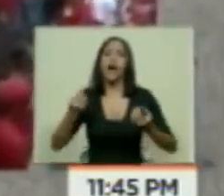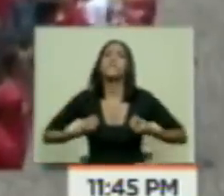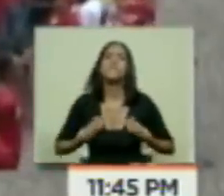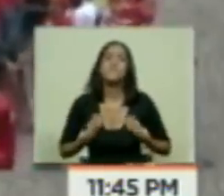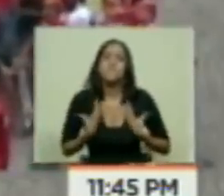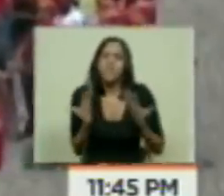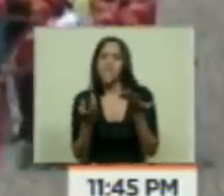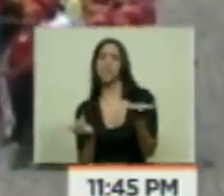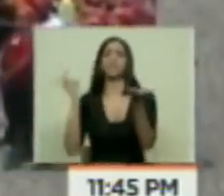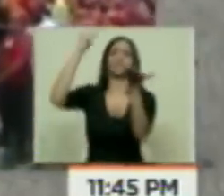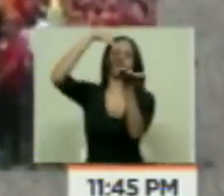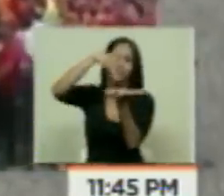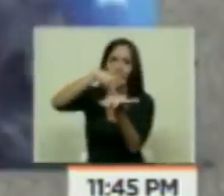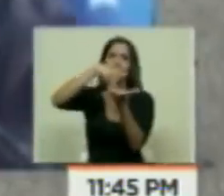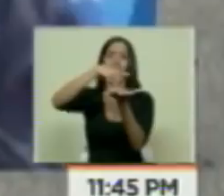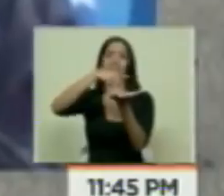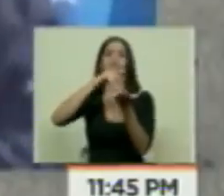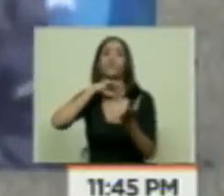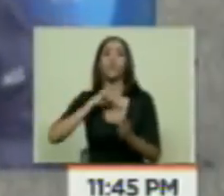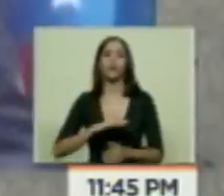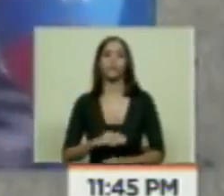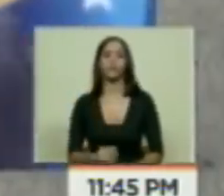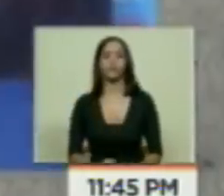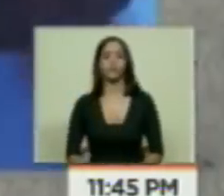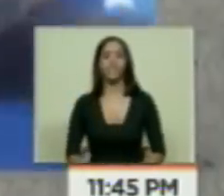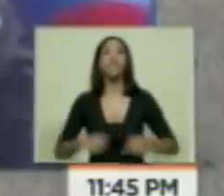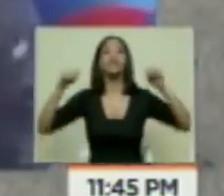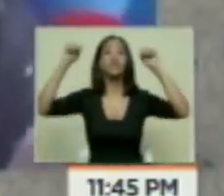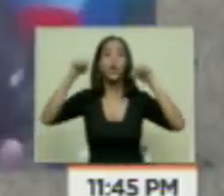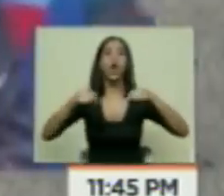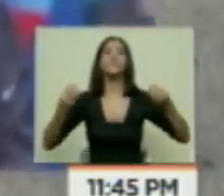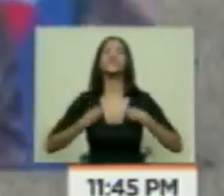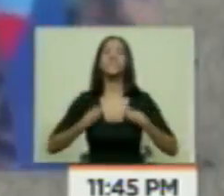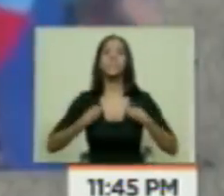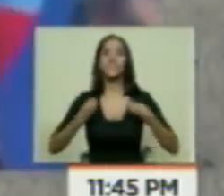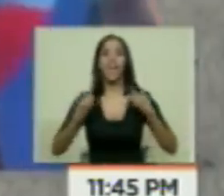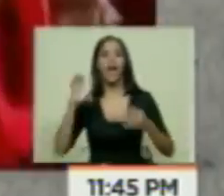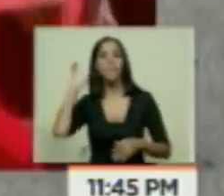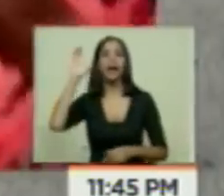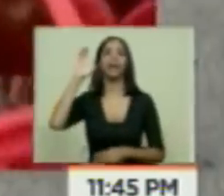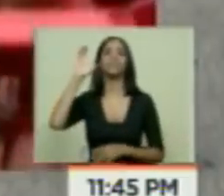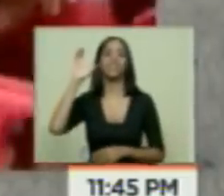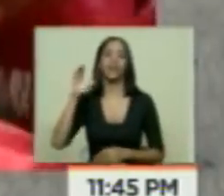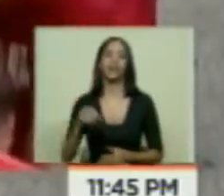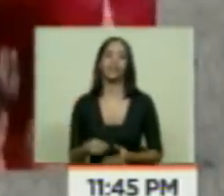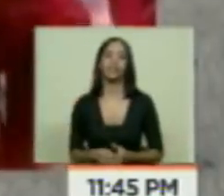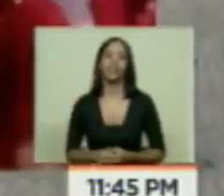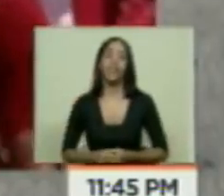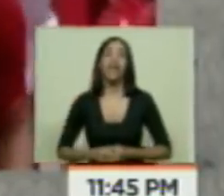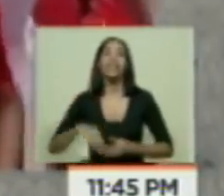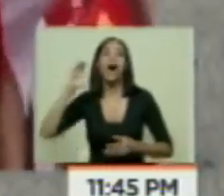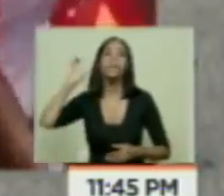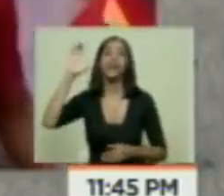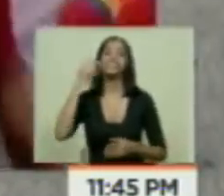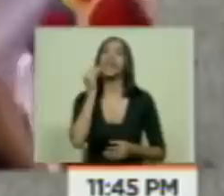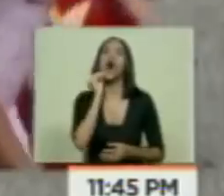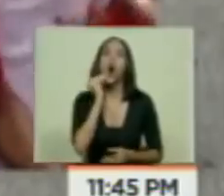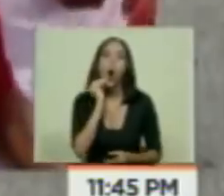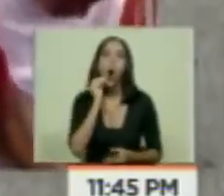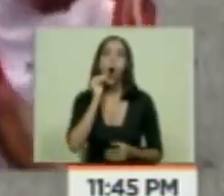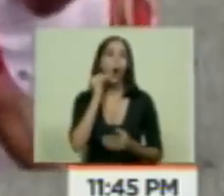entre los muertos. Y hoy vive la patria. ¡La patria joven,